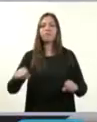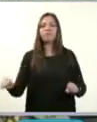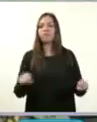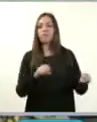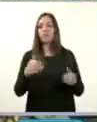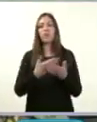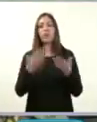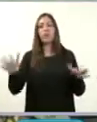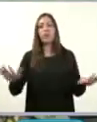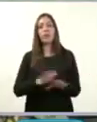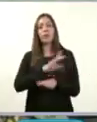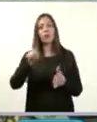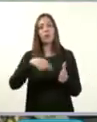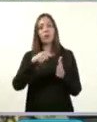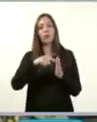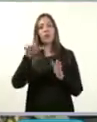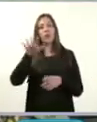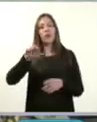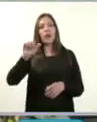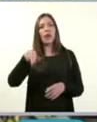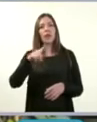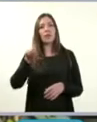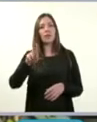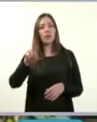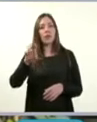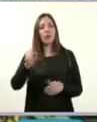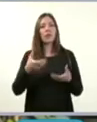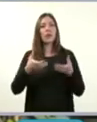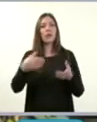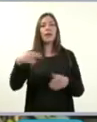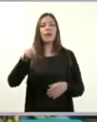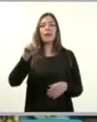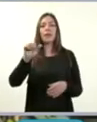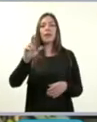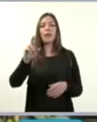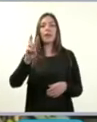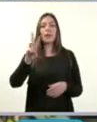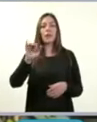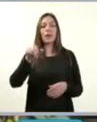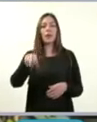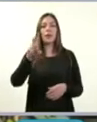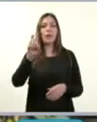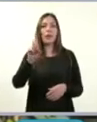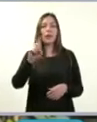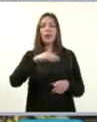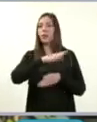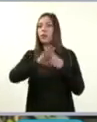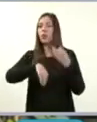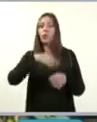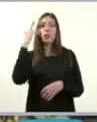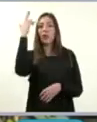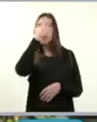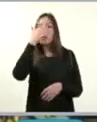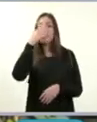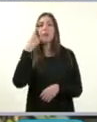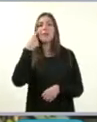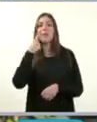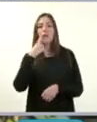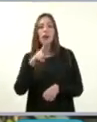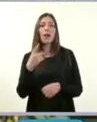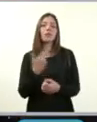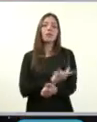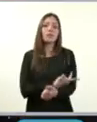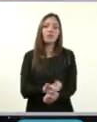30, en Anzures a partir de enero. Todos los servicios médicos, realización de pruebas, repito, son totalmente gratuitos y abiertos a